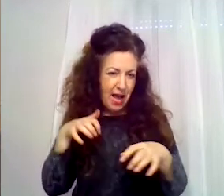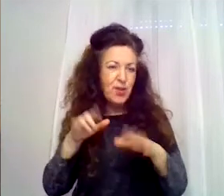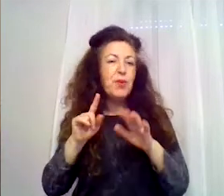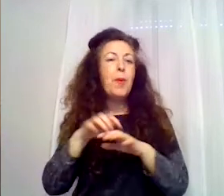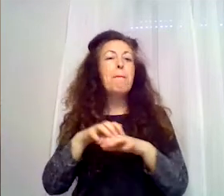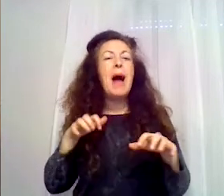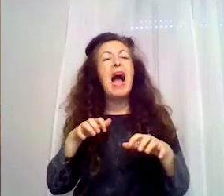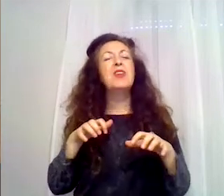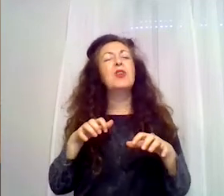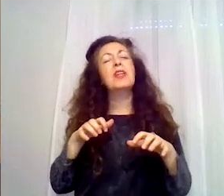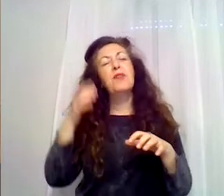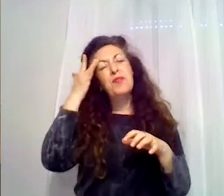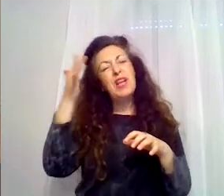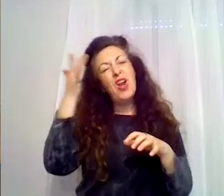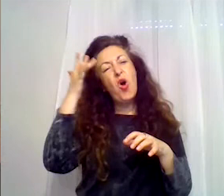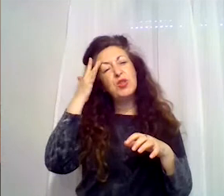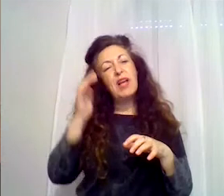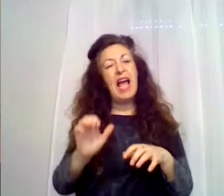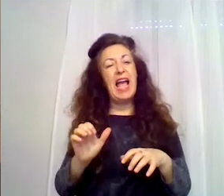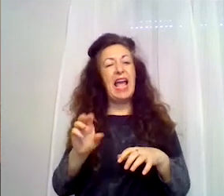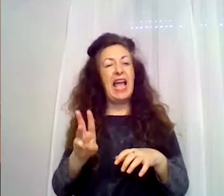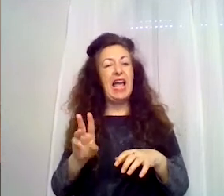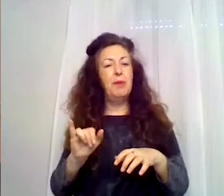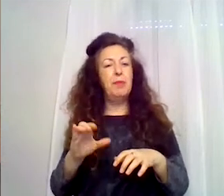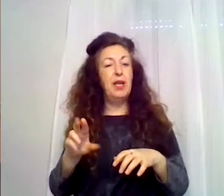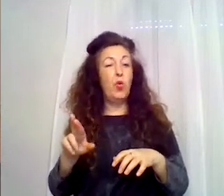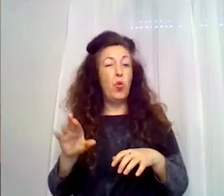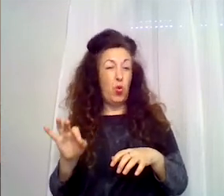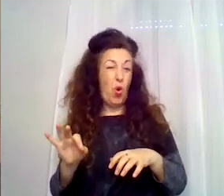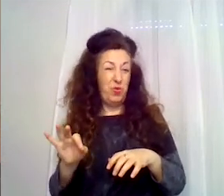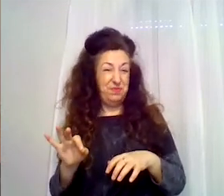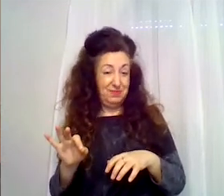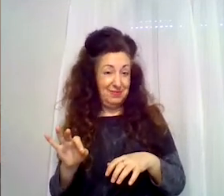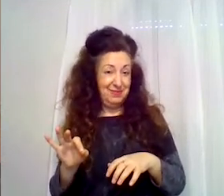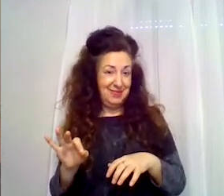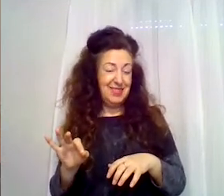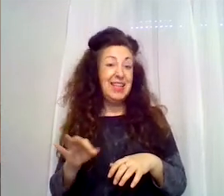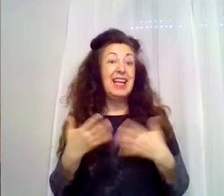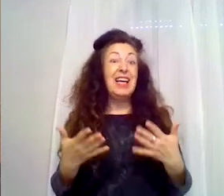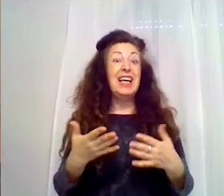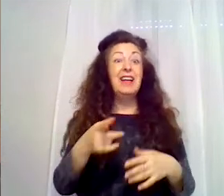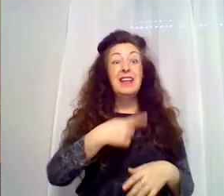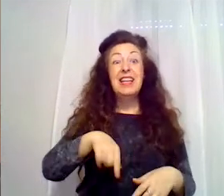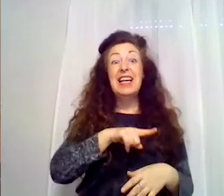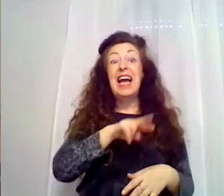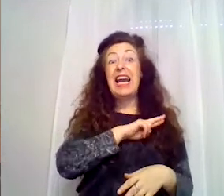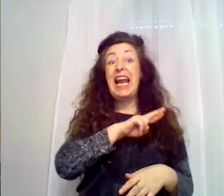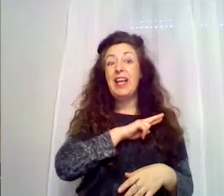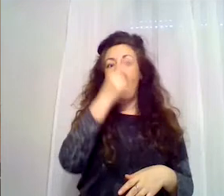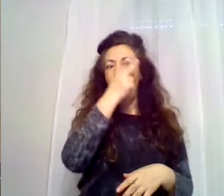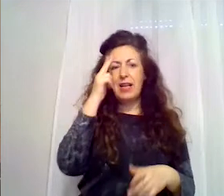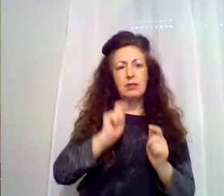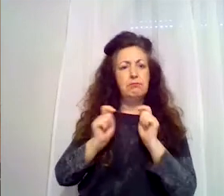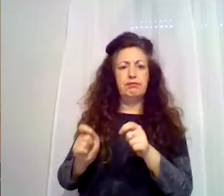está lleno suponemos, de tensiones muy vitales y muy creativas, pero también está lleno de traiciones,